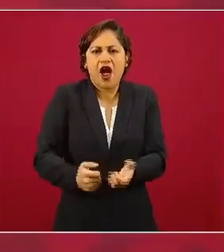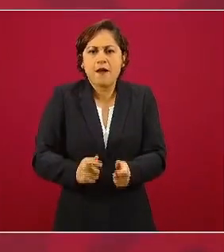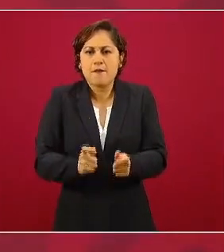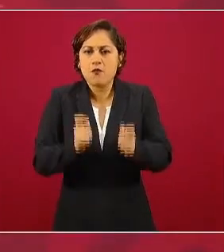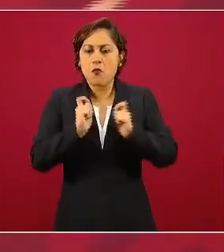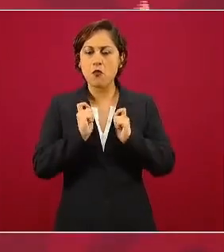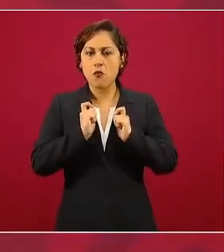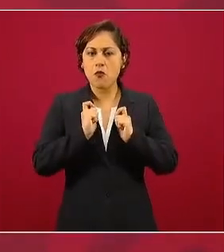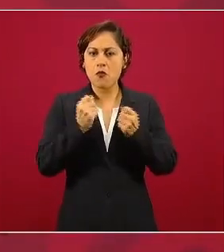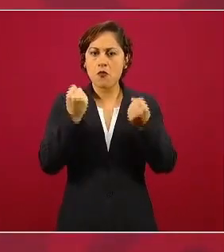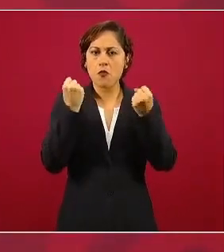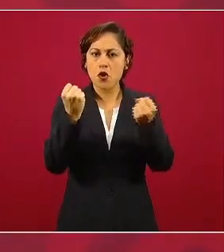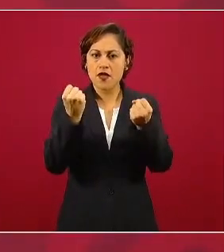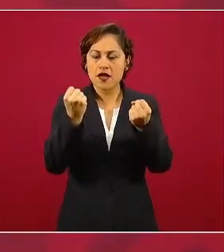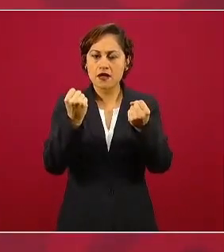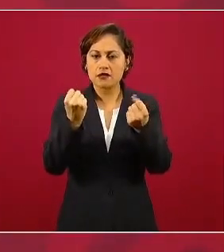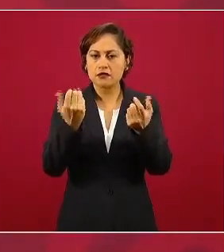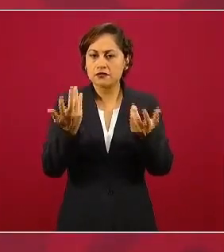pues eso